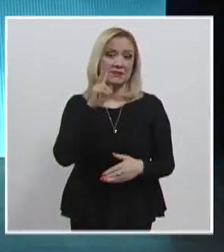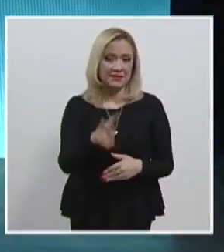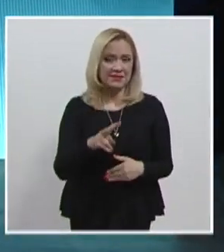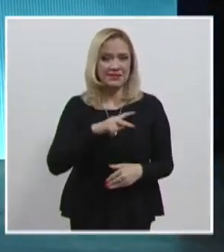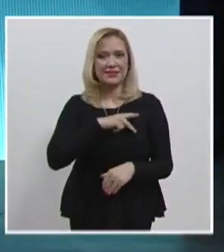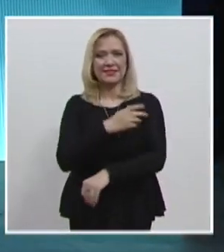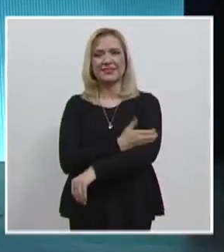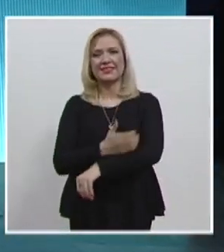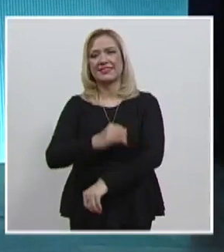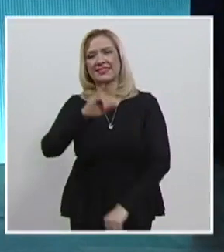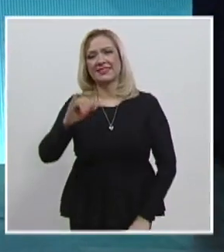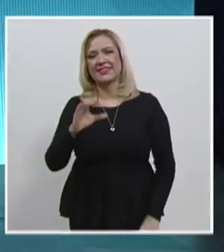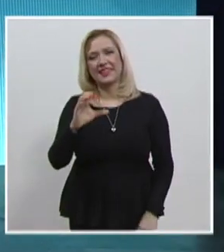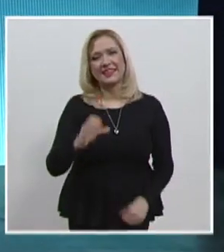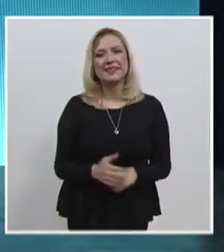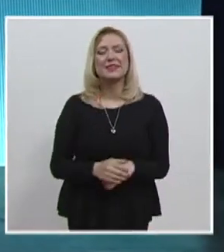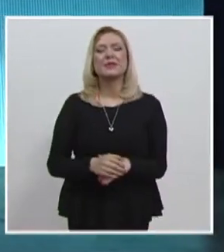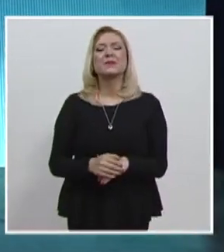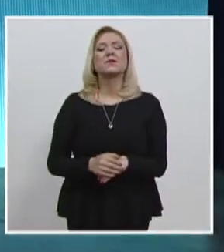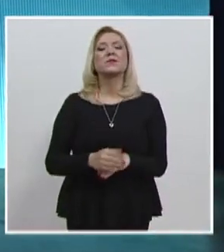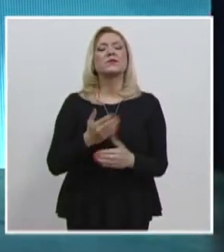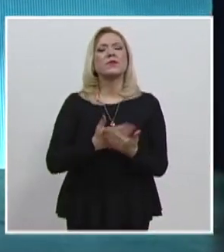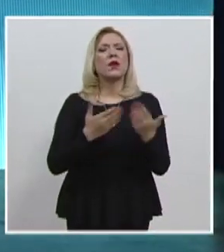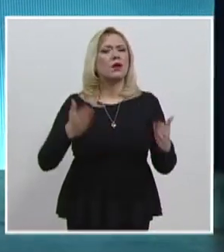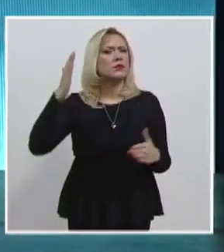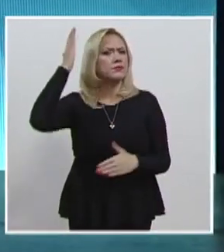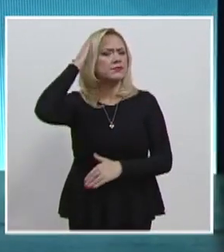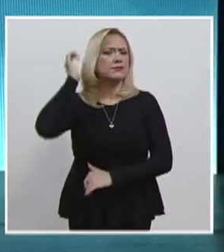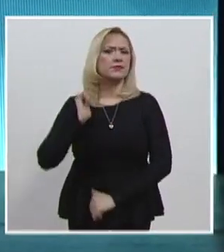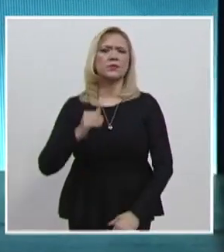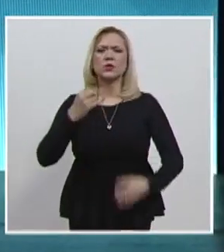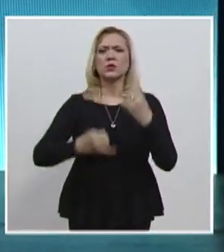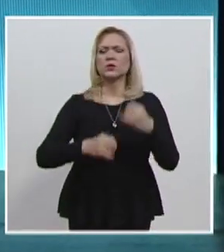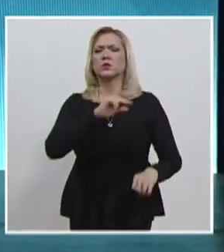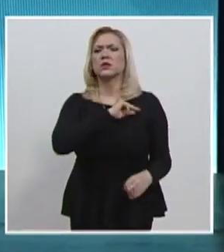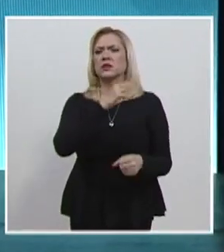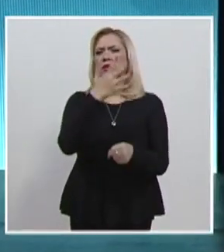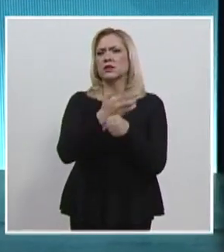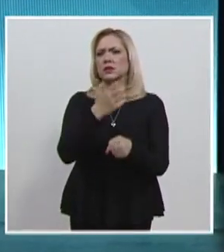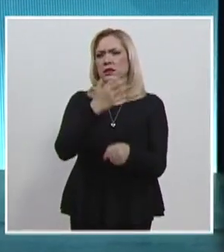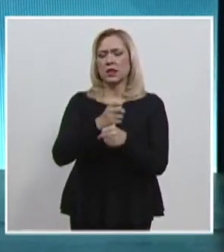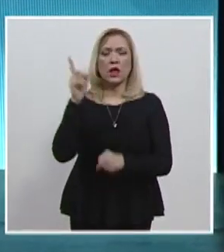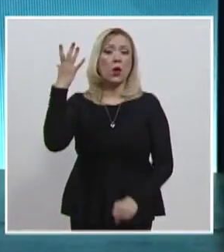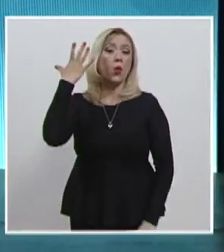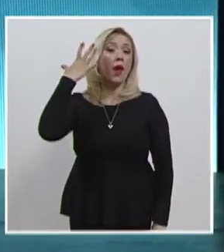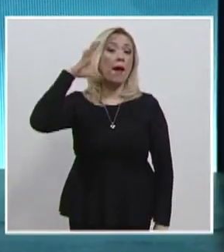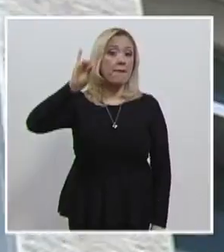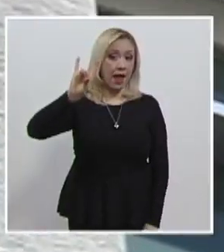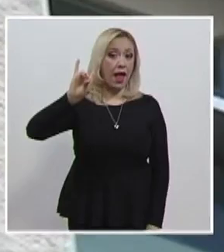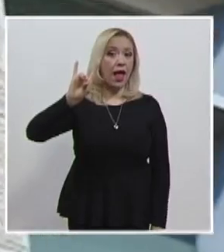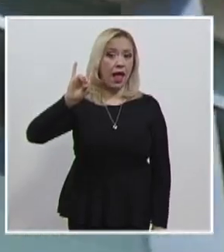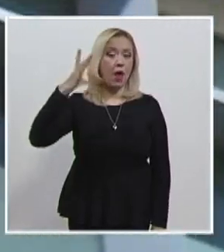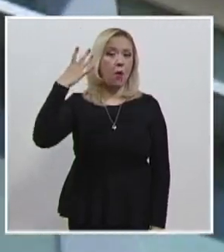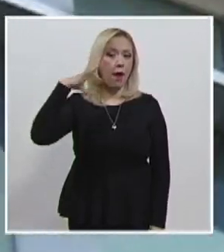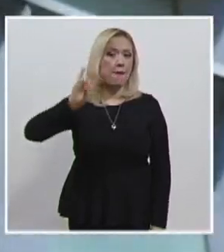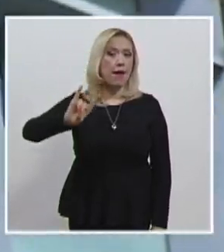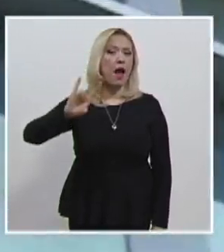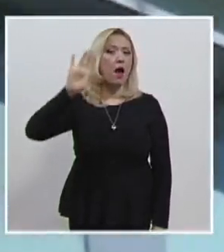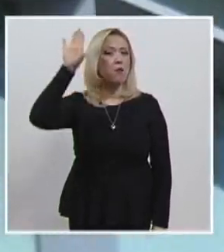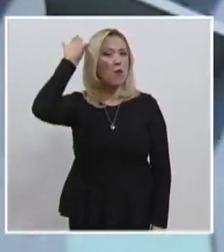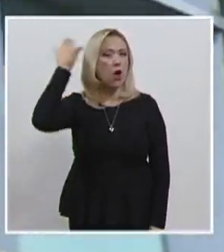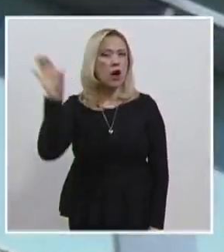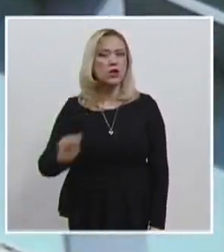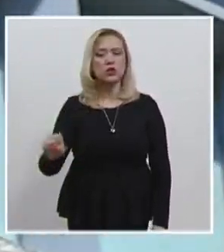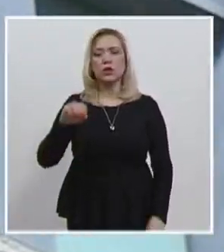Juan Carlos González La titular del juzgado quinto de distrito esto en Cuernavaca Morelos Marta Eugenia Magaña